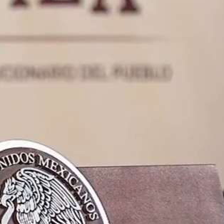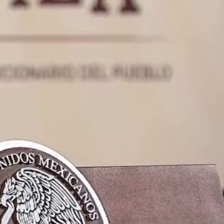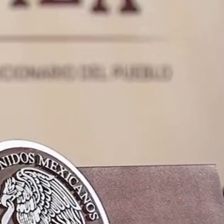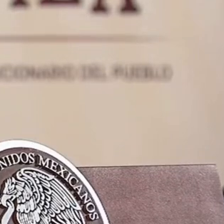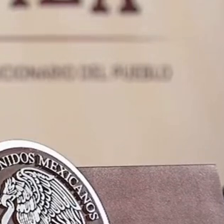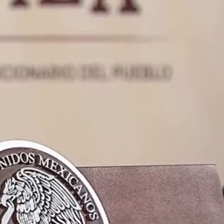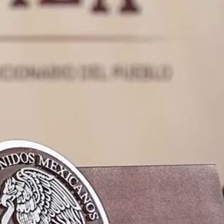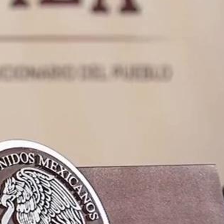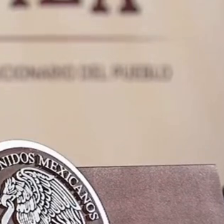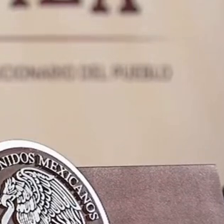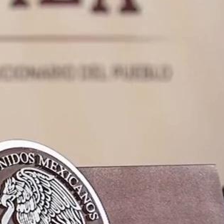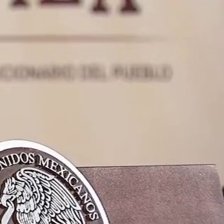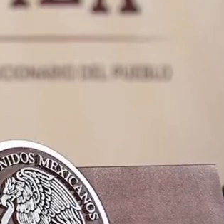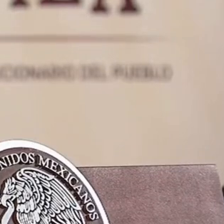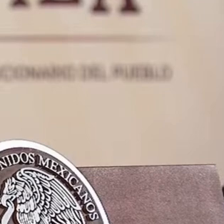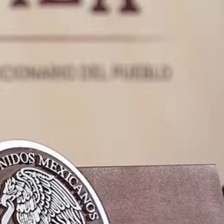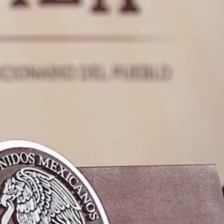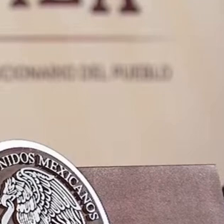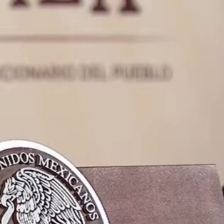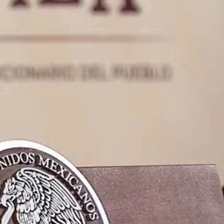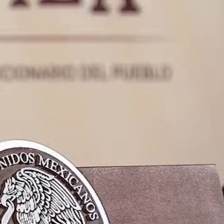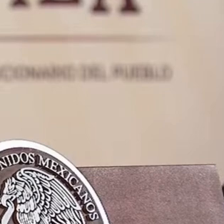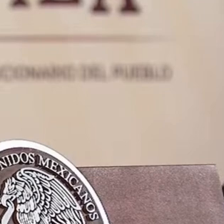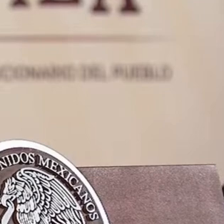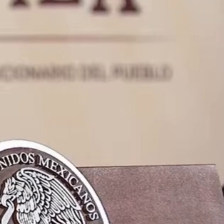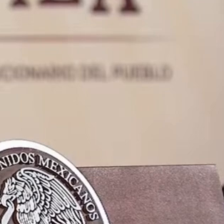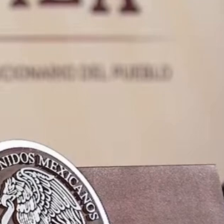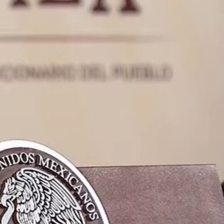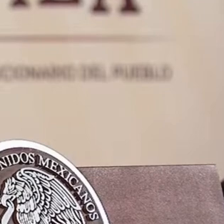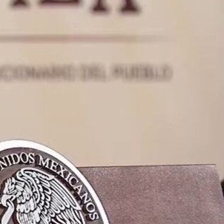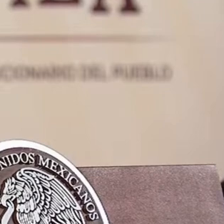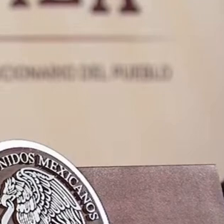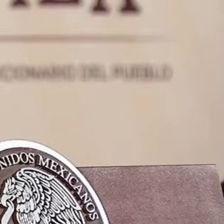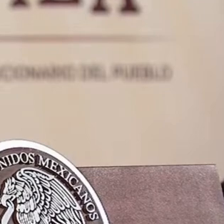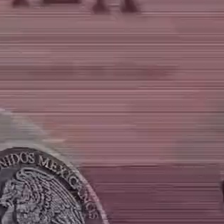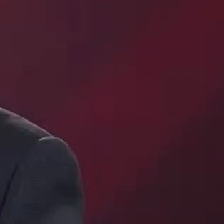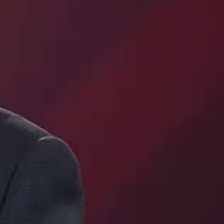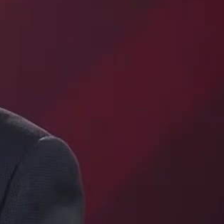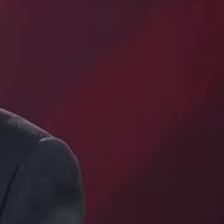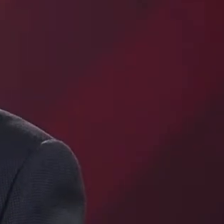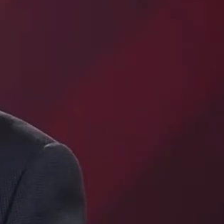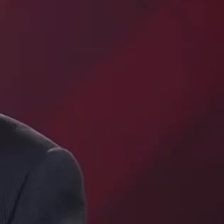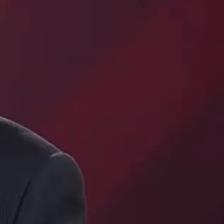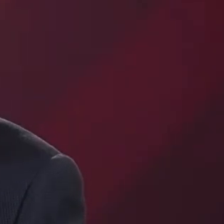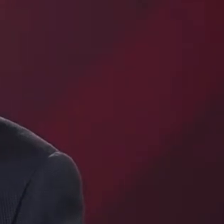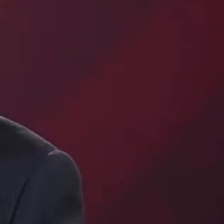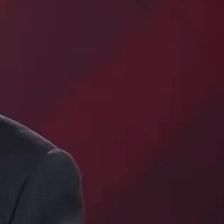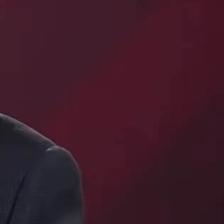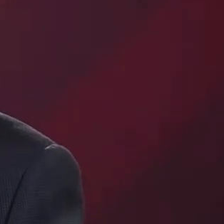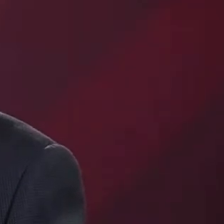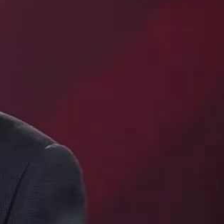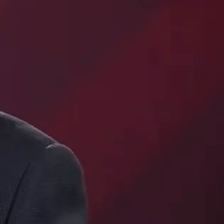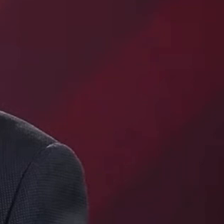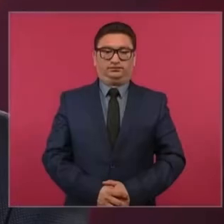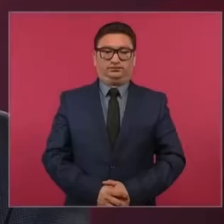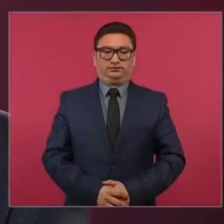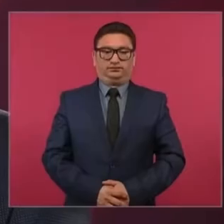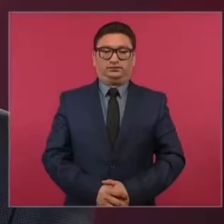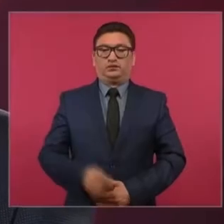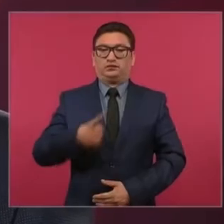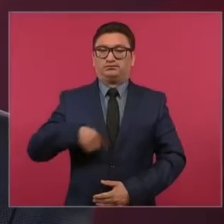Hemos estado trabajando bajo su dirección para lograr que la